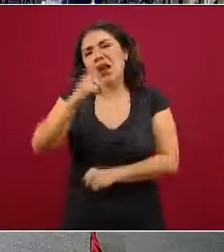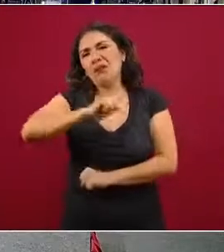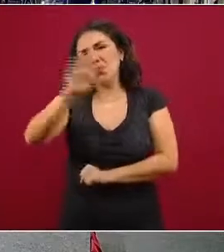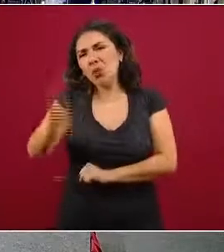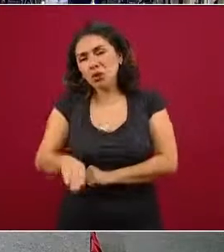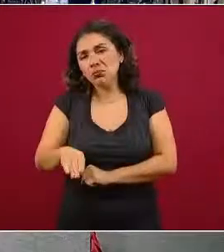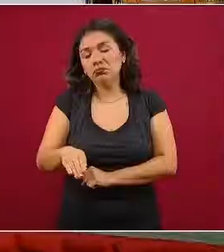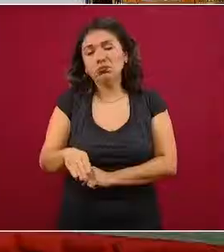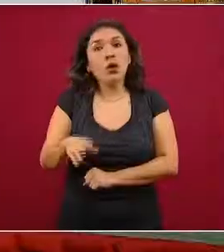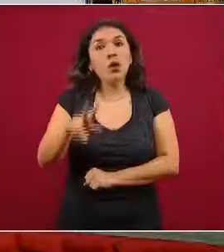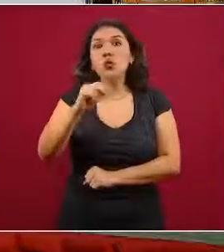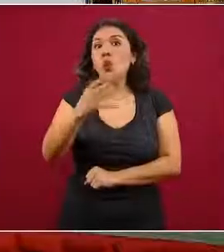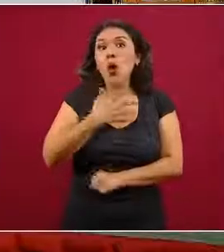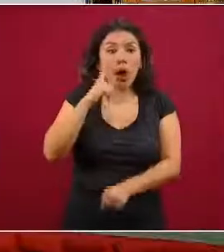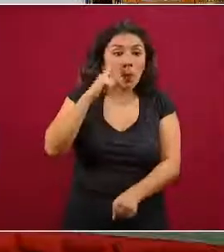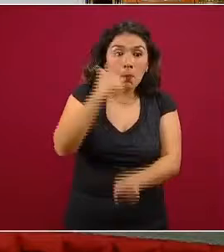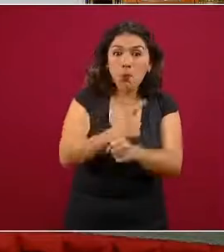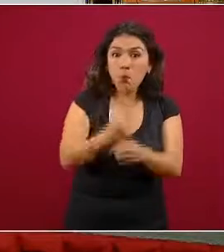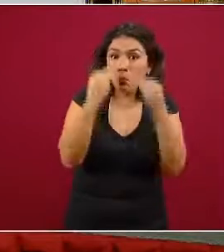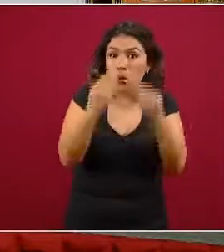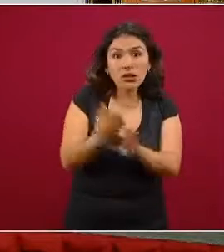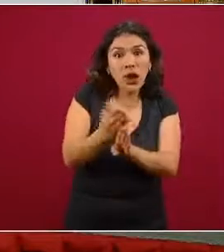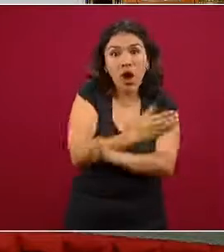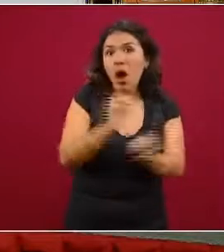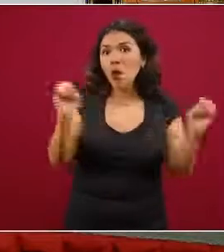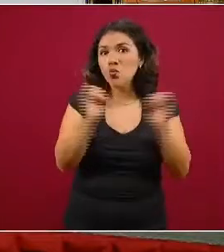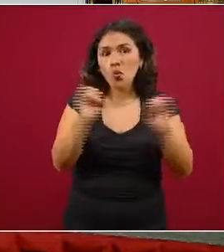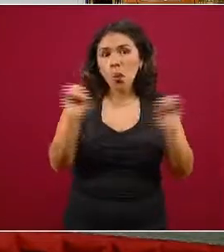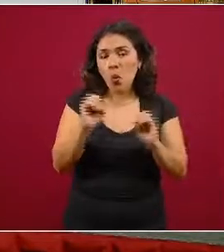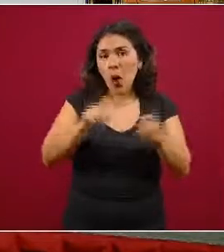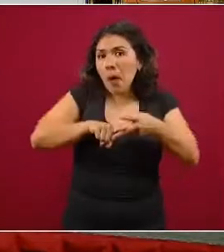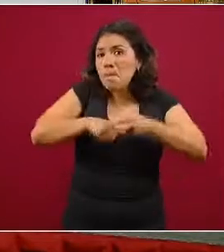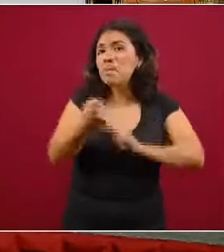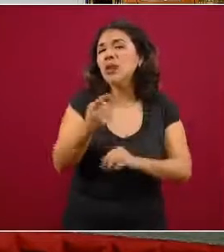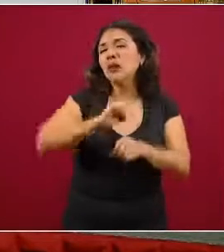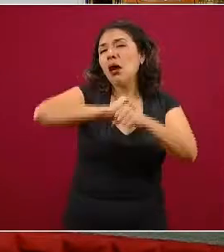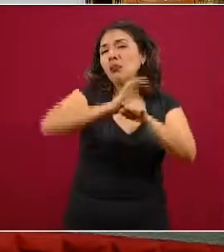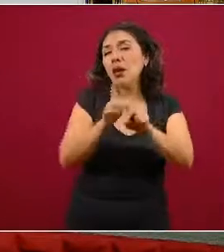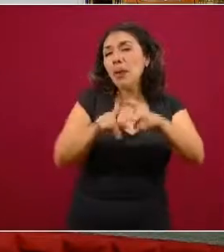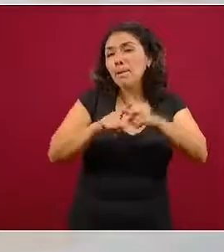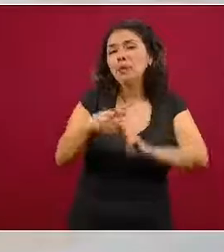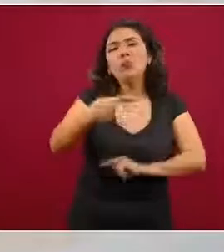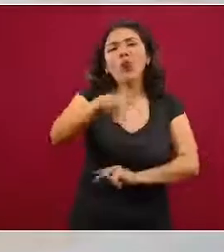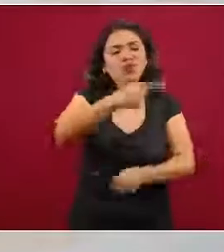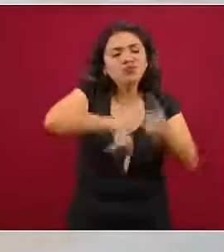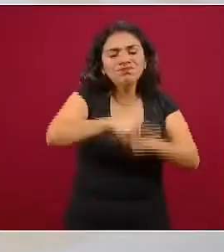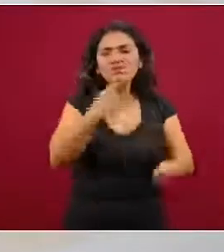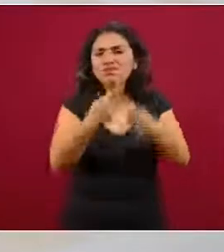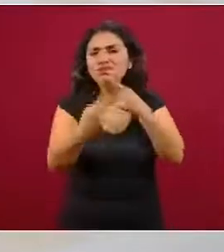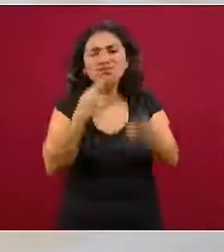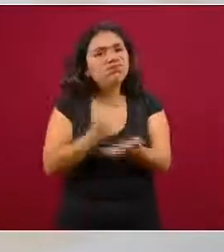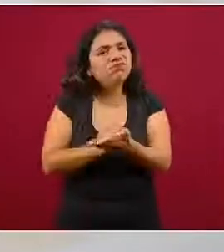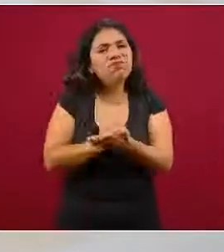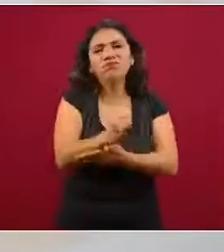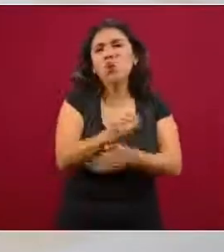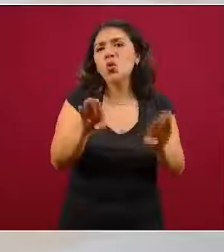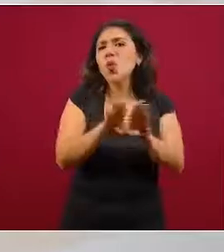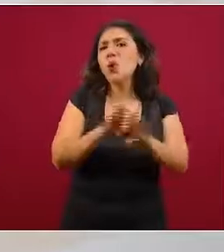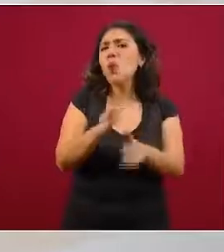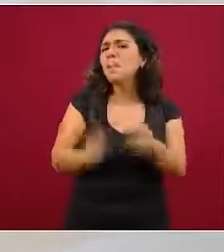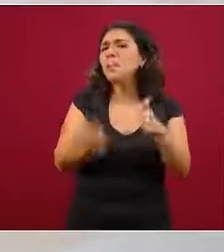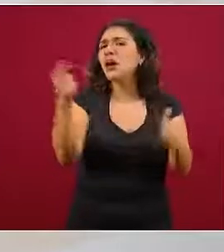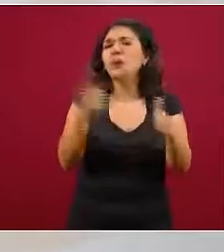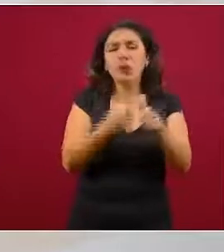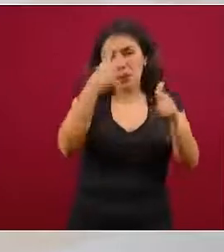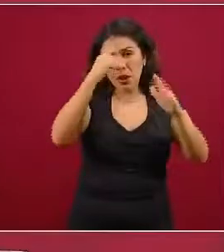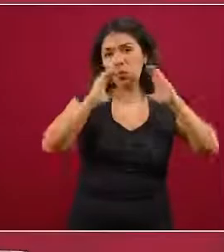No existía evidencia en ese momento, al inicio de la epidemia en México, pero nosotros decidimos como un elemento de precaución